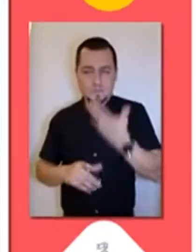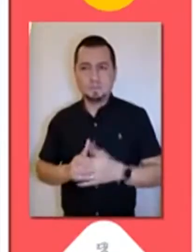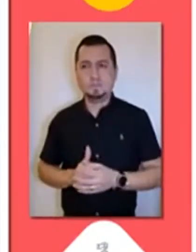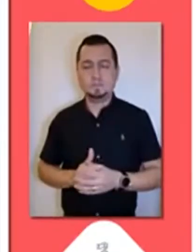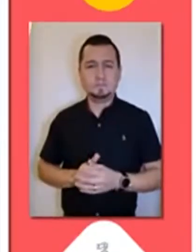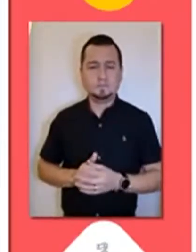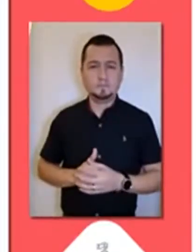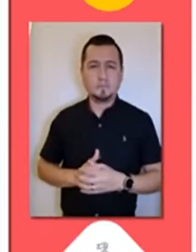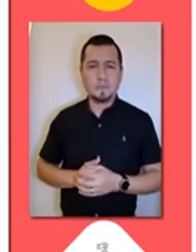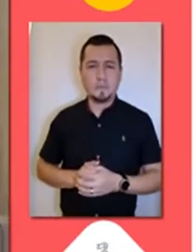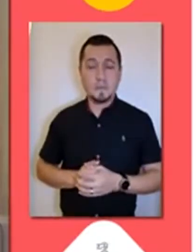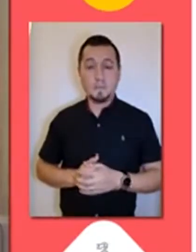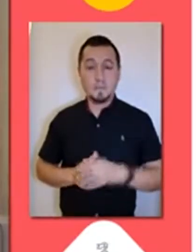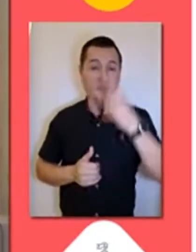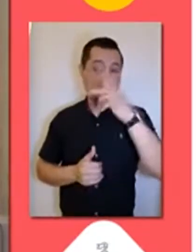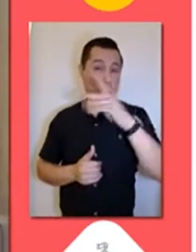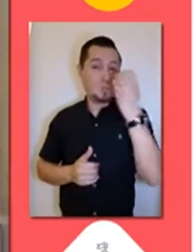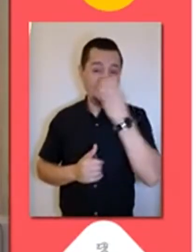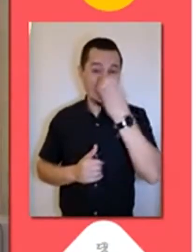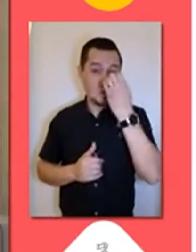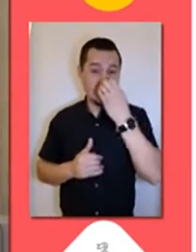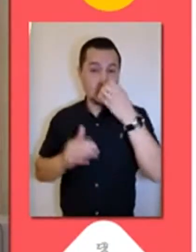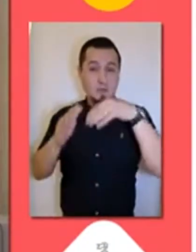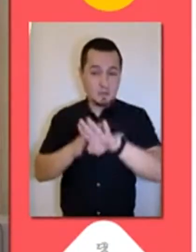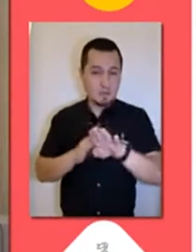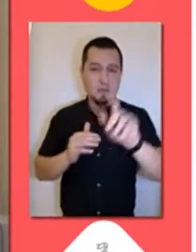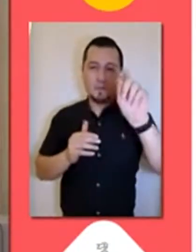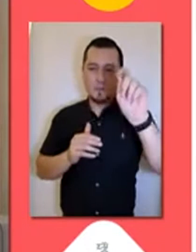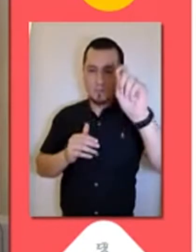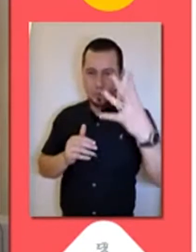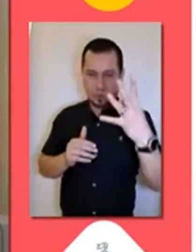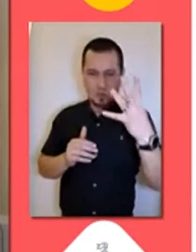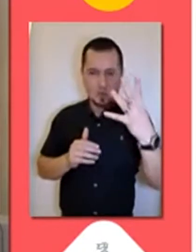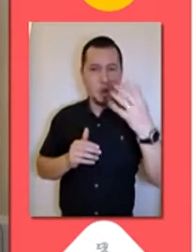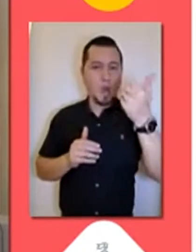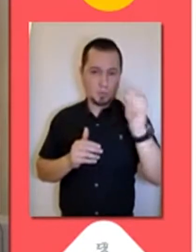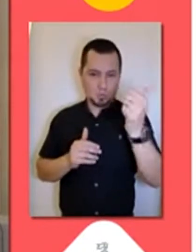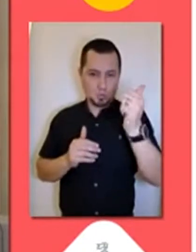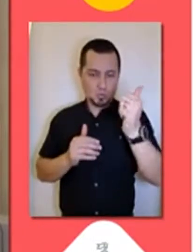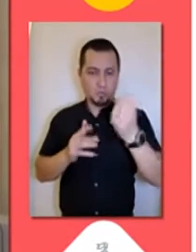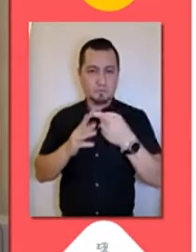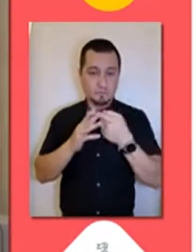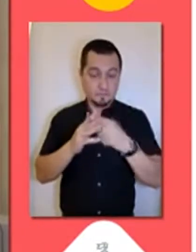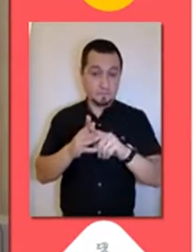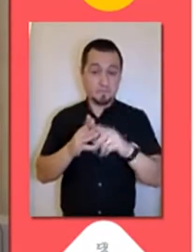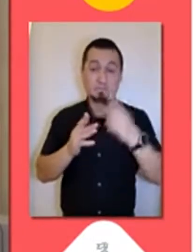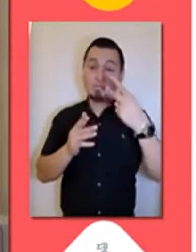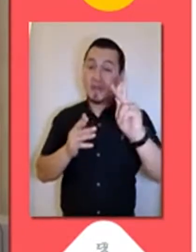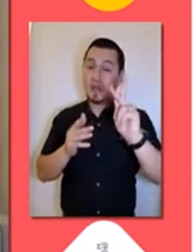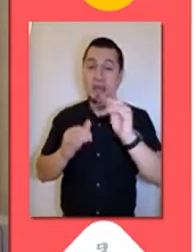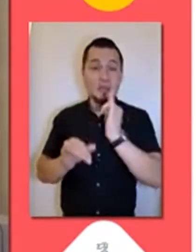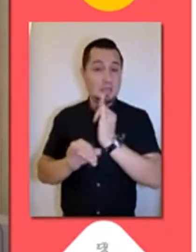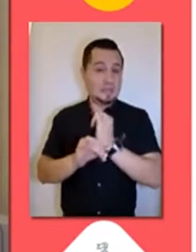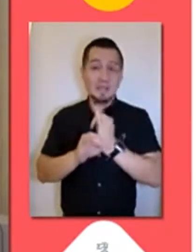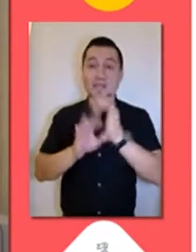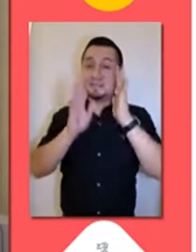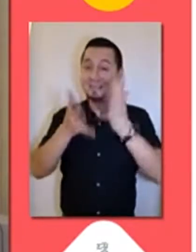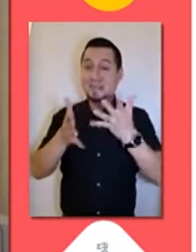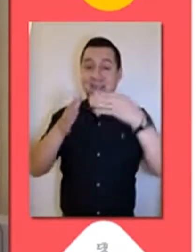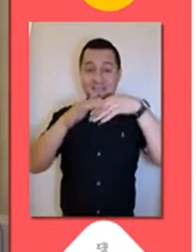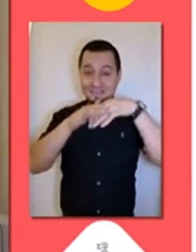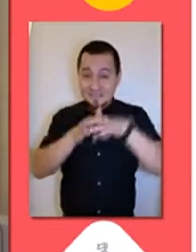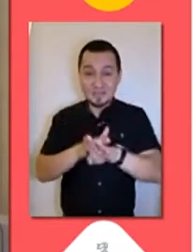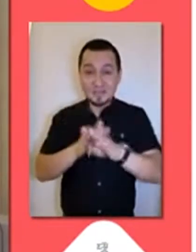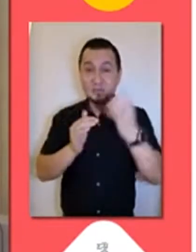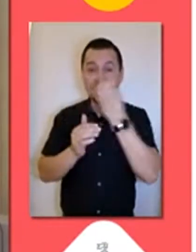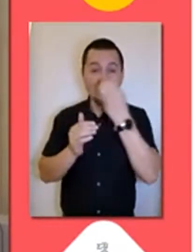agosto. El ciclo escolar inicia pues el 24 de agosto a distancia. No hay